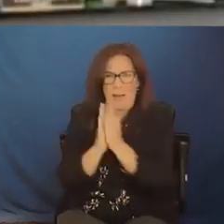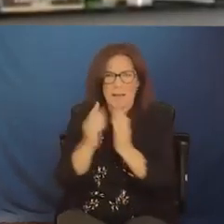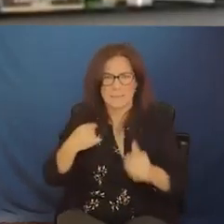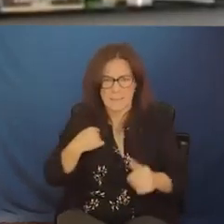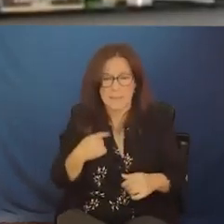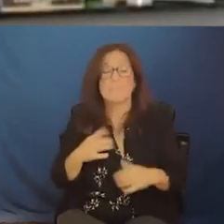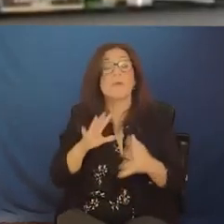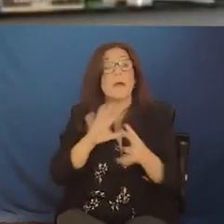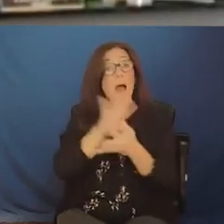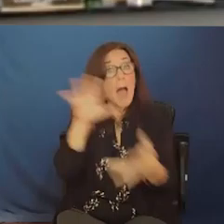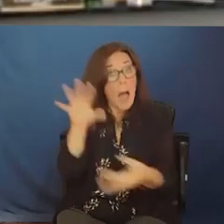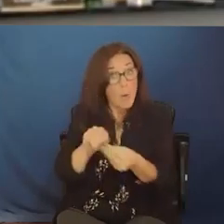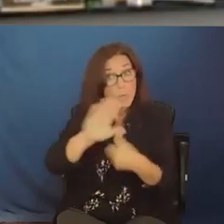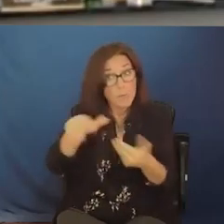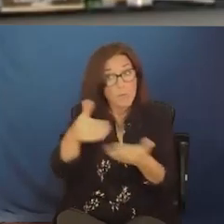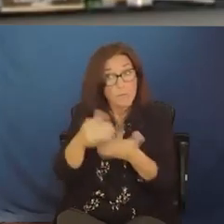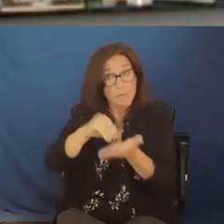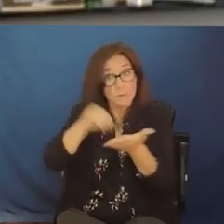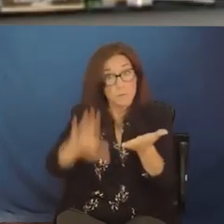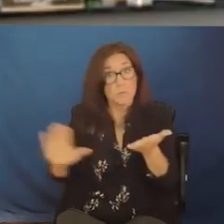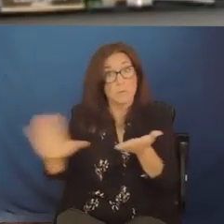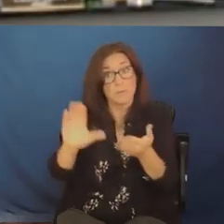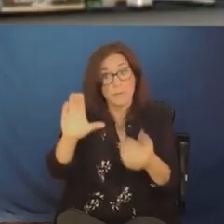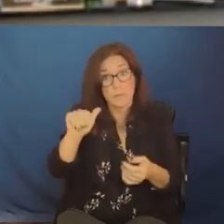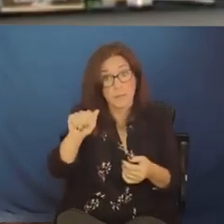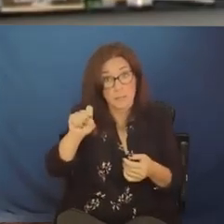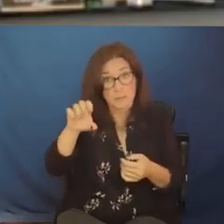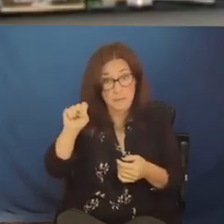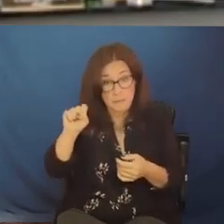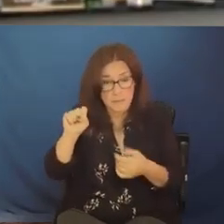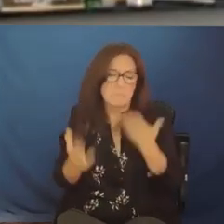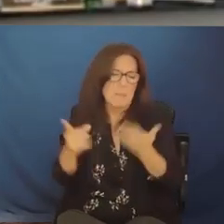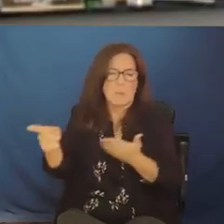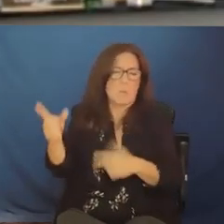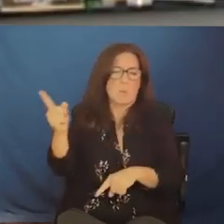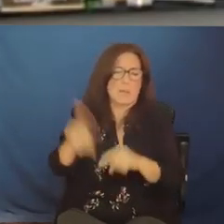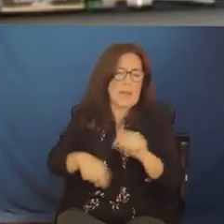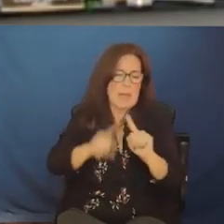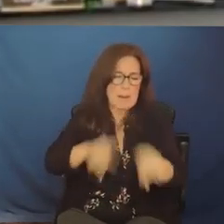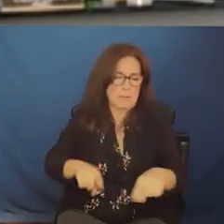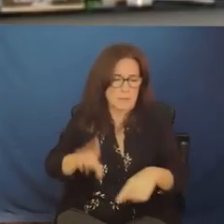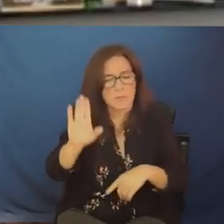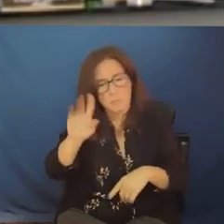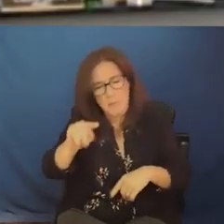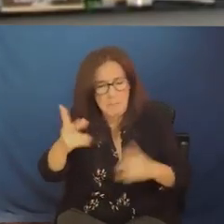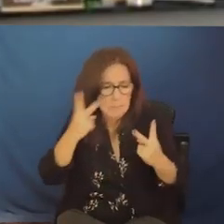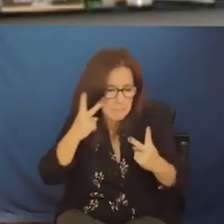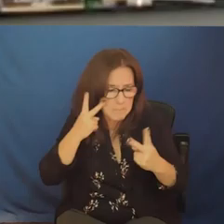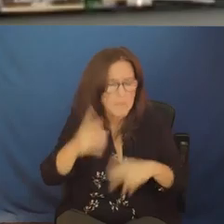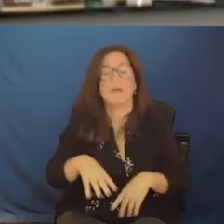casos entre estudiantes y yo sé qué por ley para ustedes no la puedan contestar pero los estudiantes